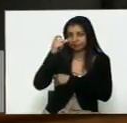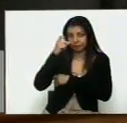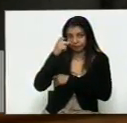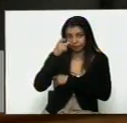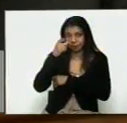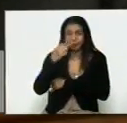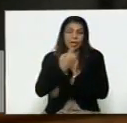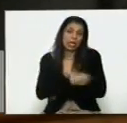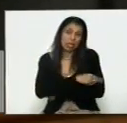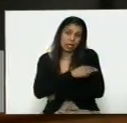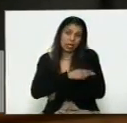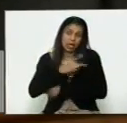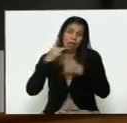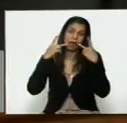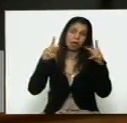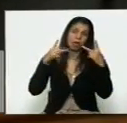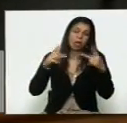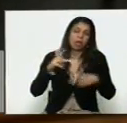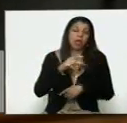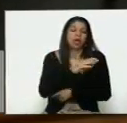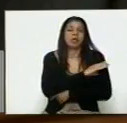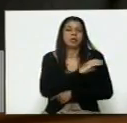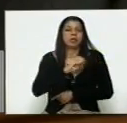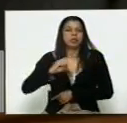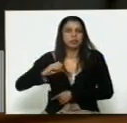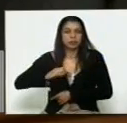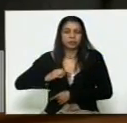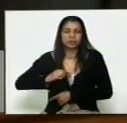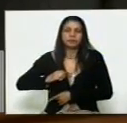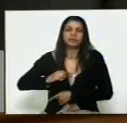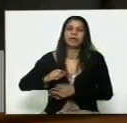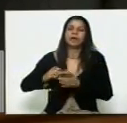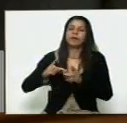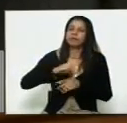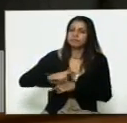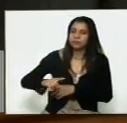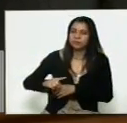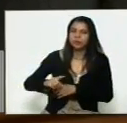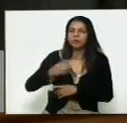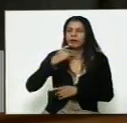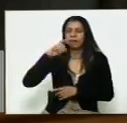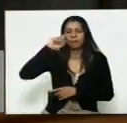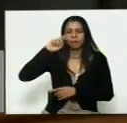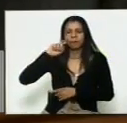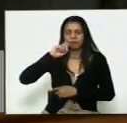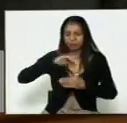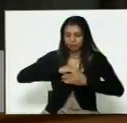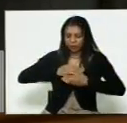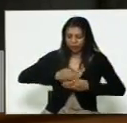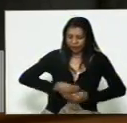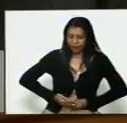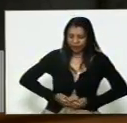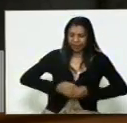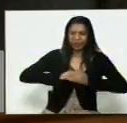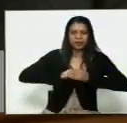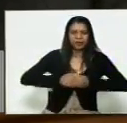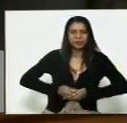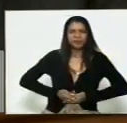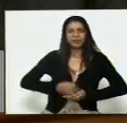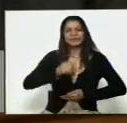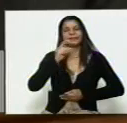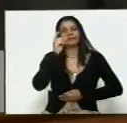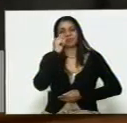de salud públicos y privados garanticen durante la gestación de las mujeres, los